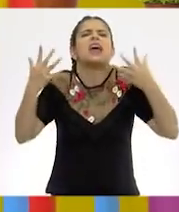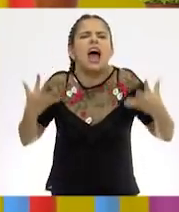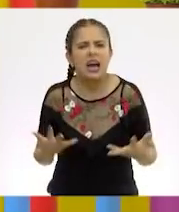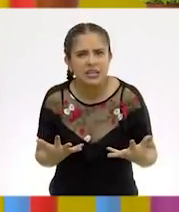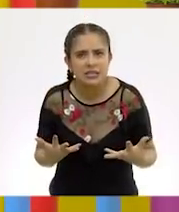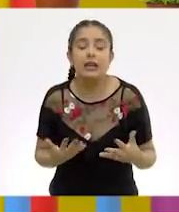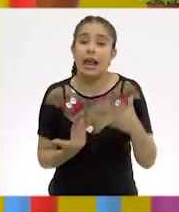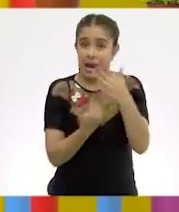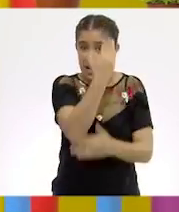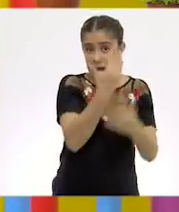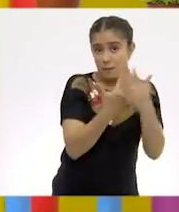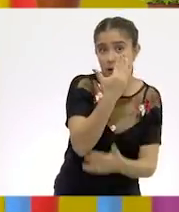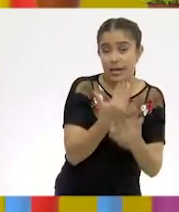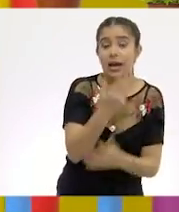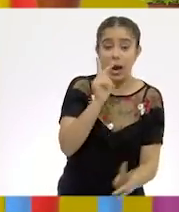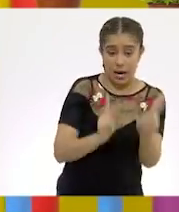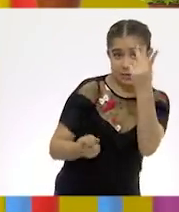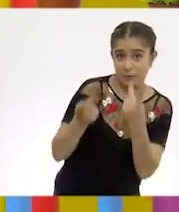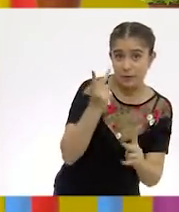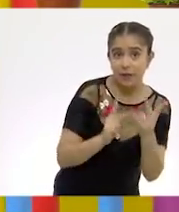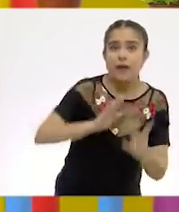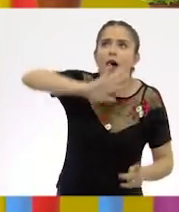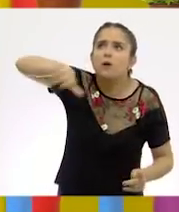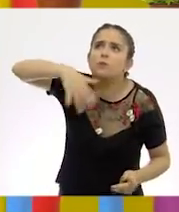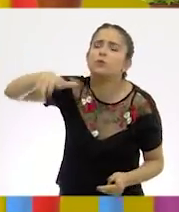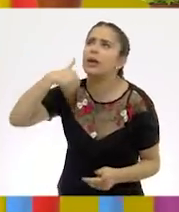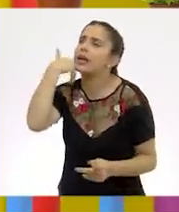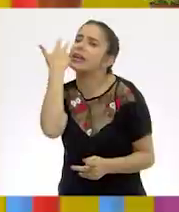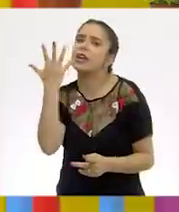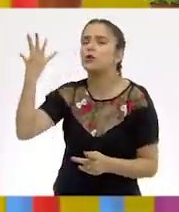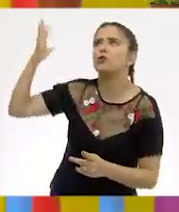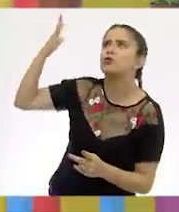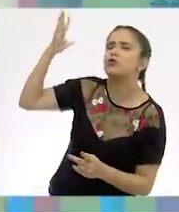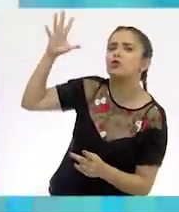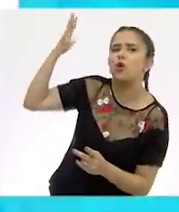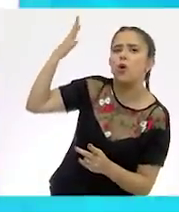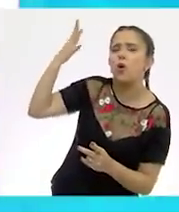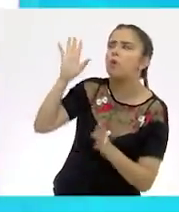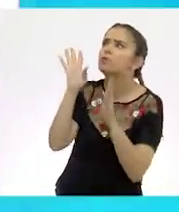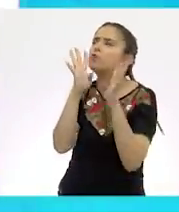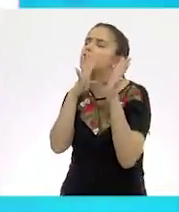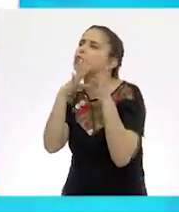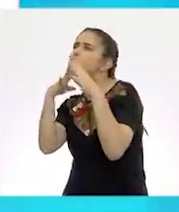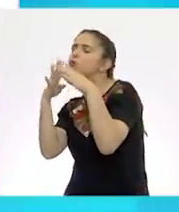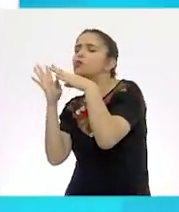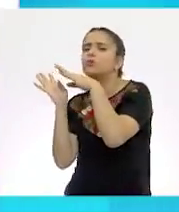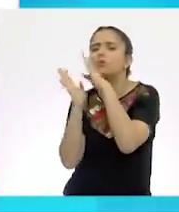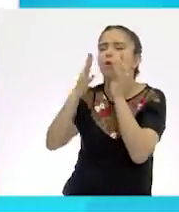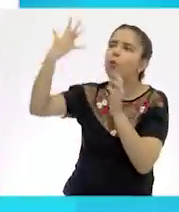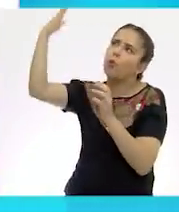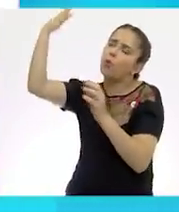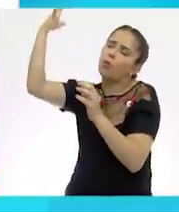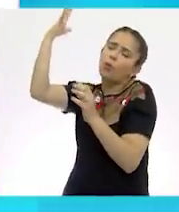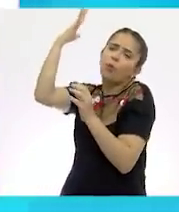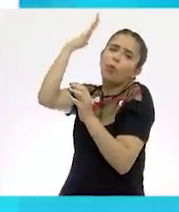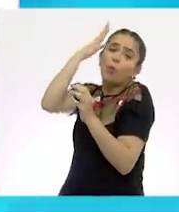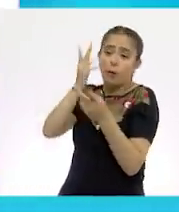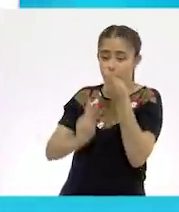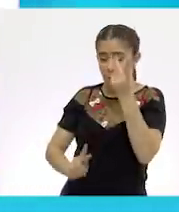ya mencioné, son importantes para las plantas. Los necesitan para poder absorber energía.